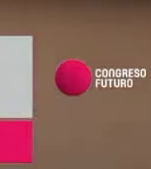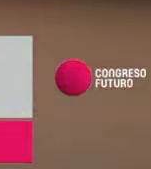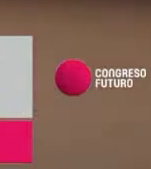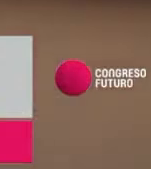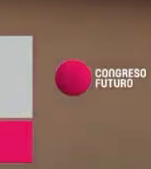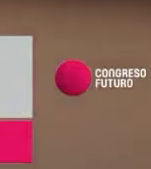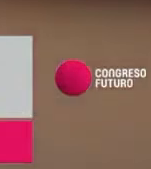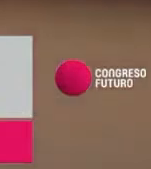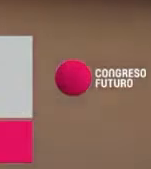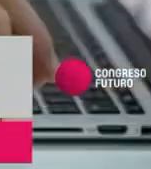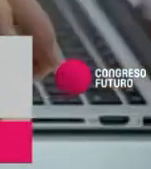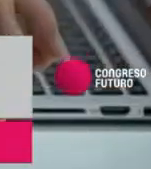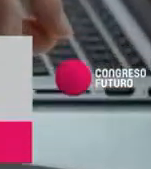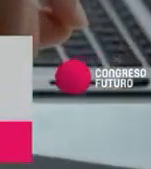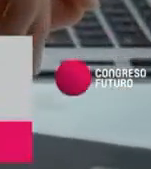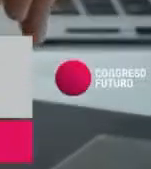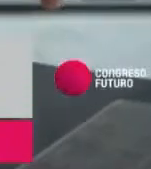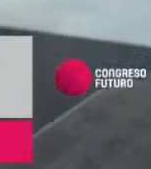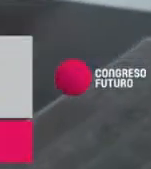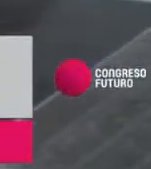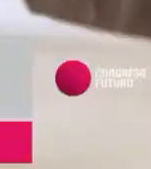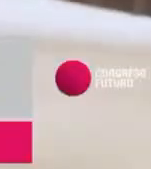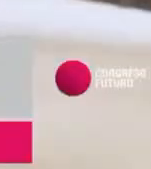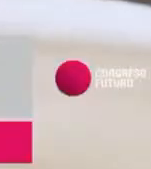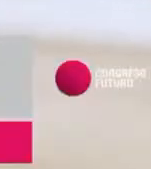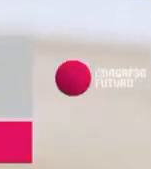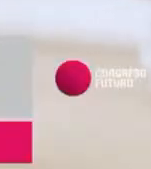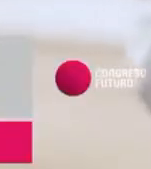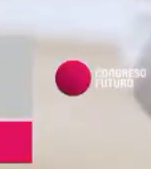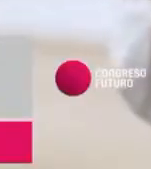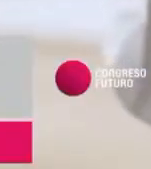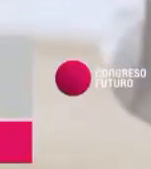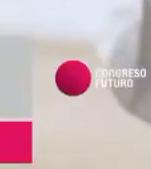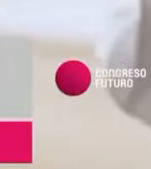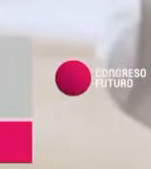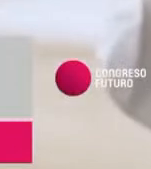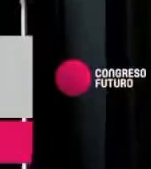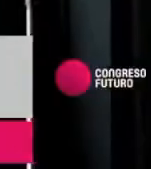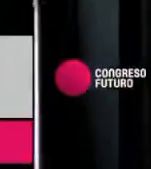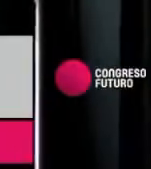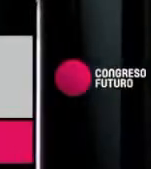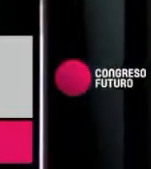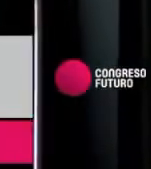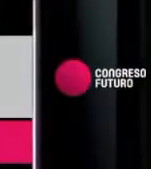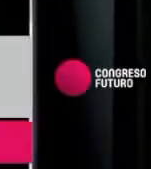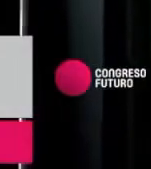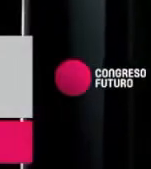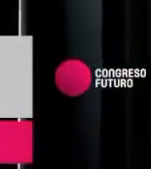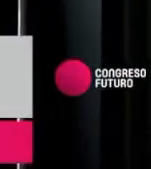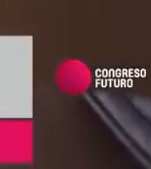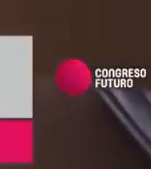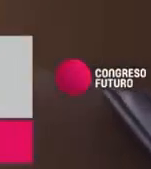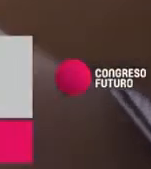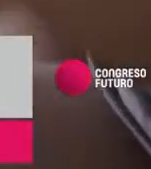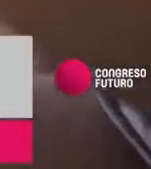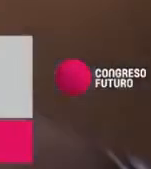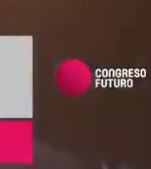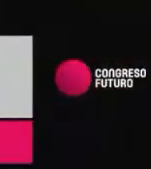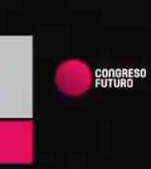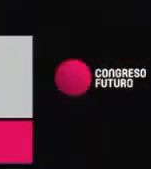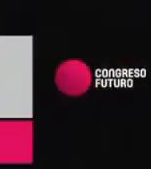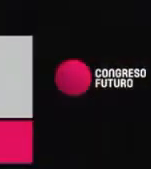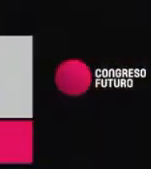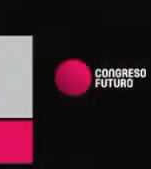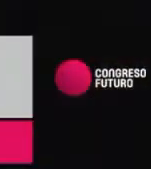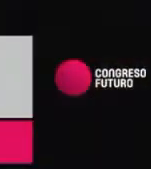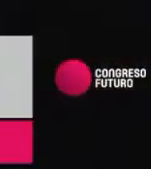comunicar ciencia es poder. Poder para decidir, para cuidarnos unos a otros, para conocernos, entender el mundo y lo que